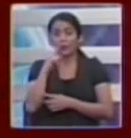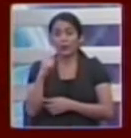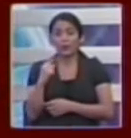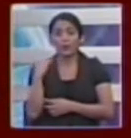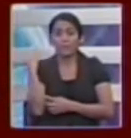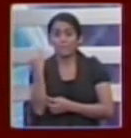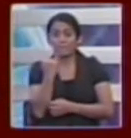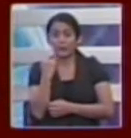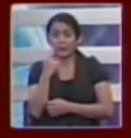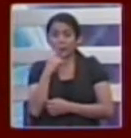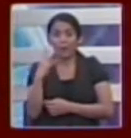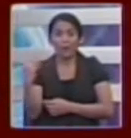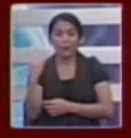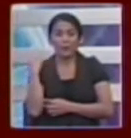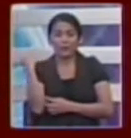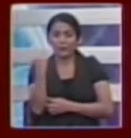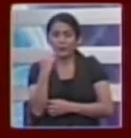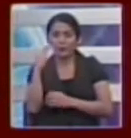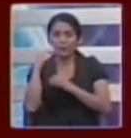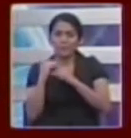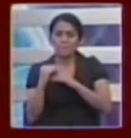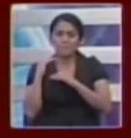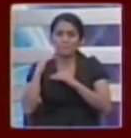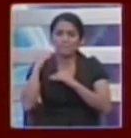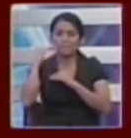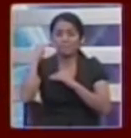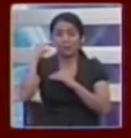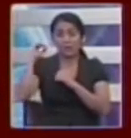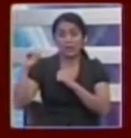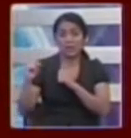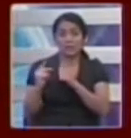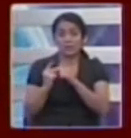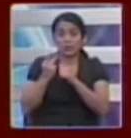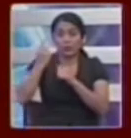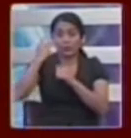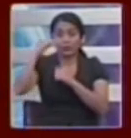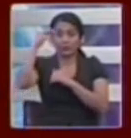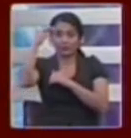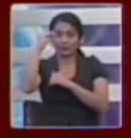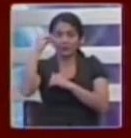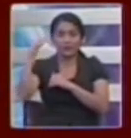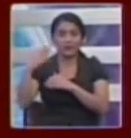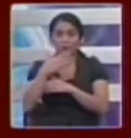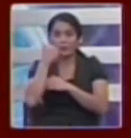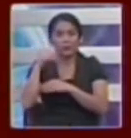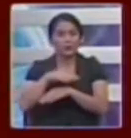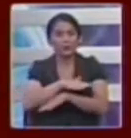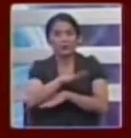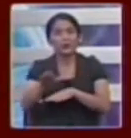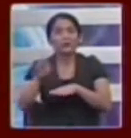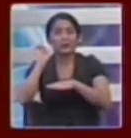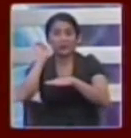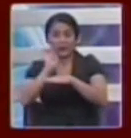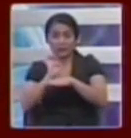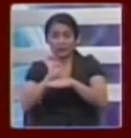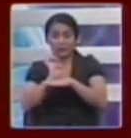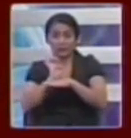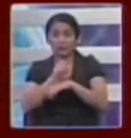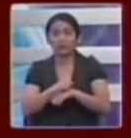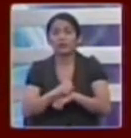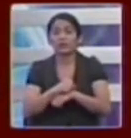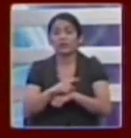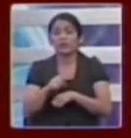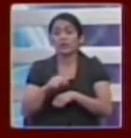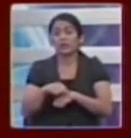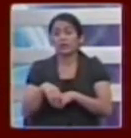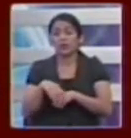seguir escalando en los rankings? Porque no solo es el segundo hotel del Ecuador, sino también se ubica en el puesto 21 de